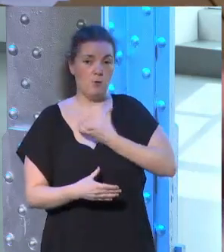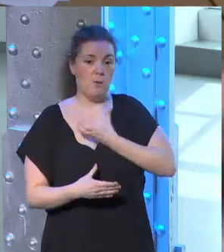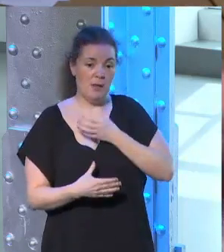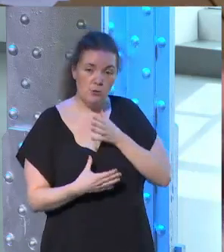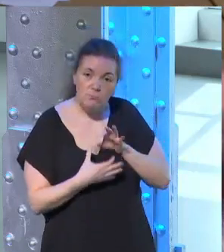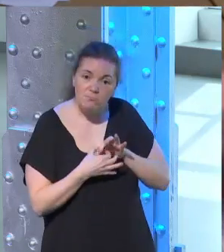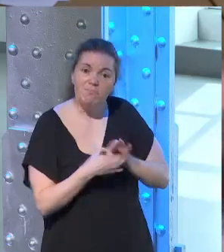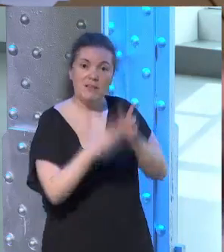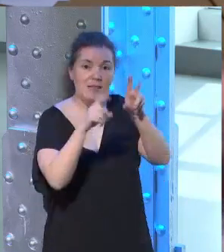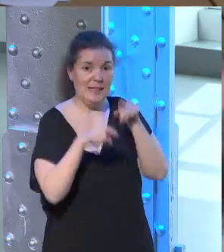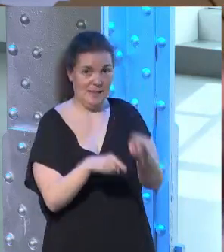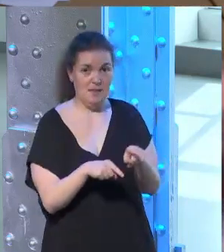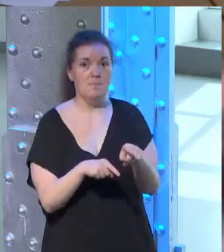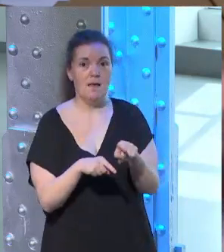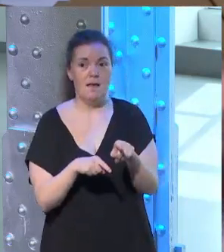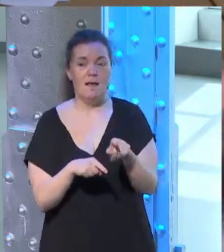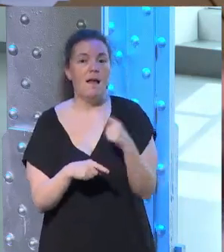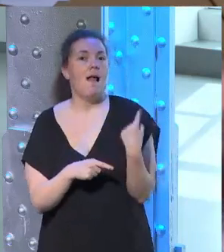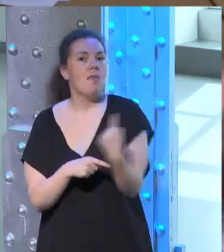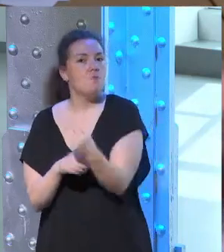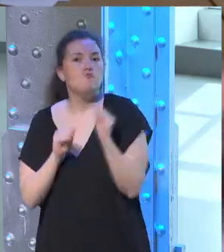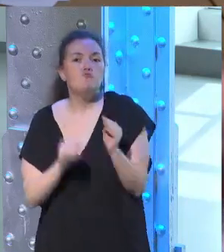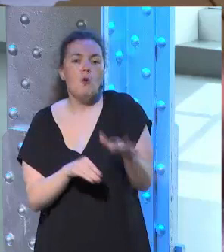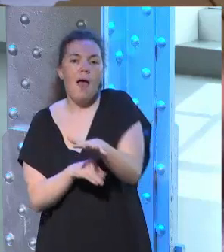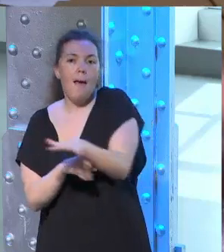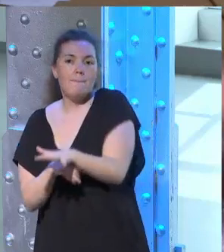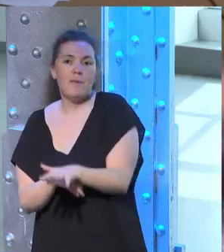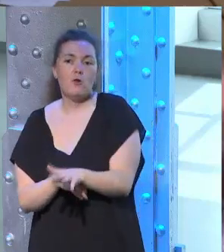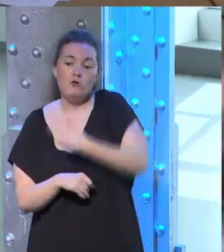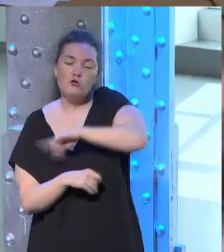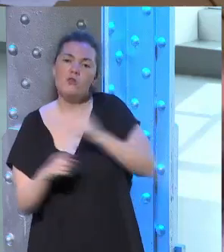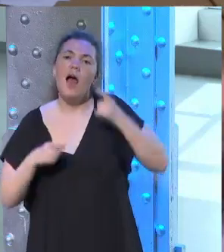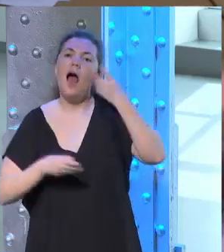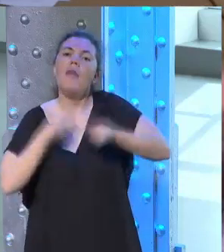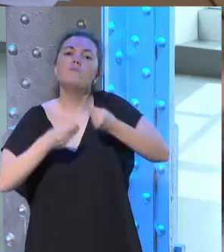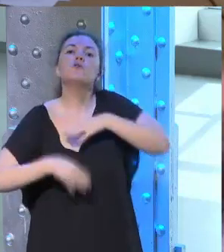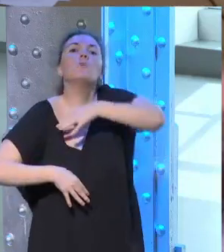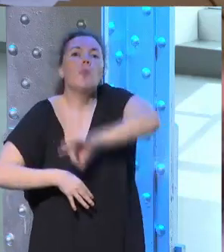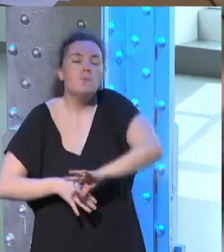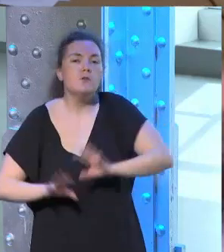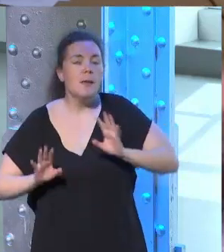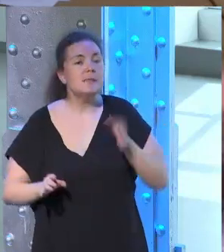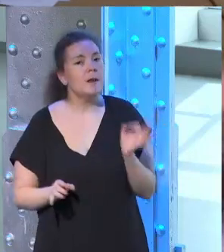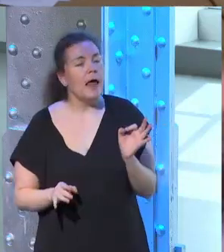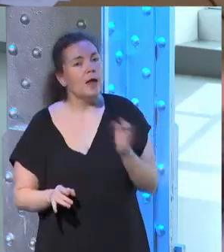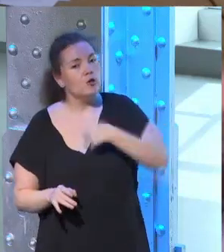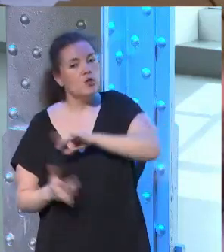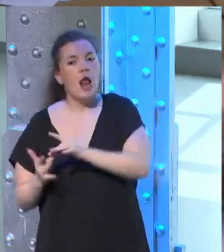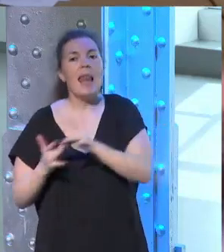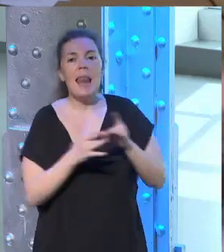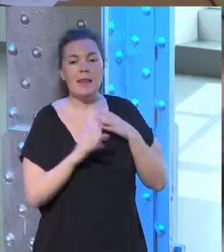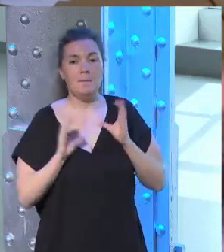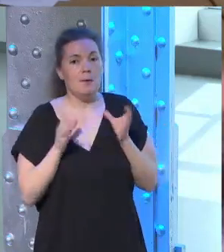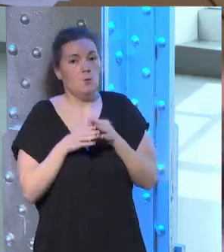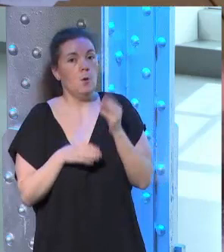línea, electrificación, y así sucesivamente. Y por eso, insisto, nosotros hacemos lo que podemos. Es verdad lo que dices, Víctor, que no somos los líderes de nuestros